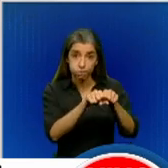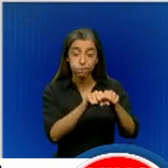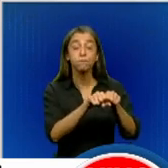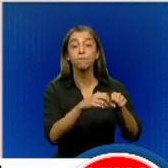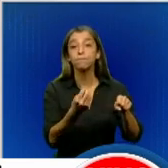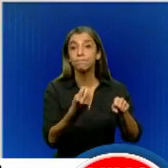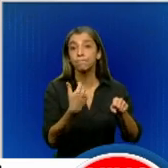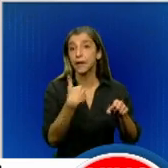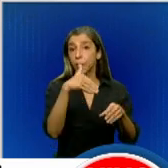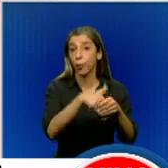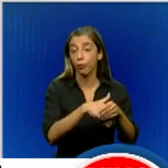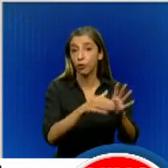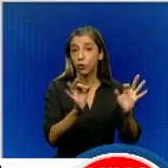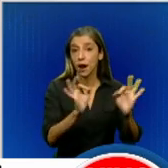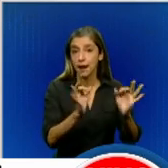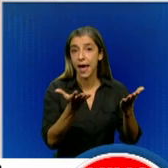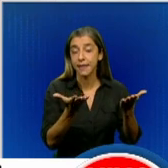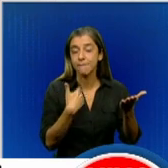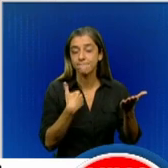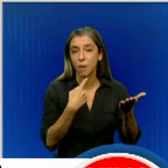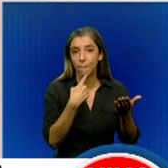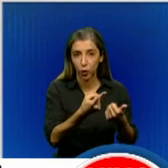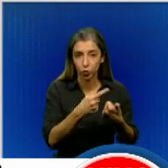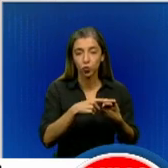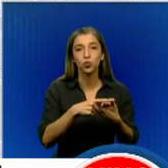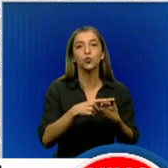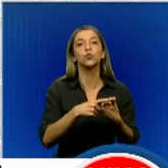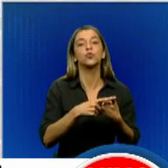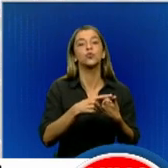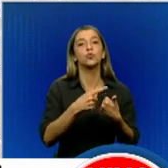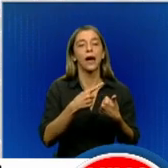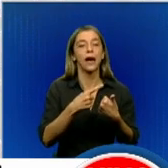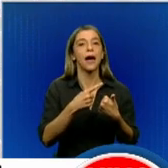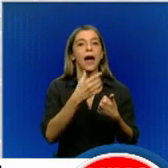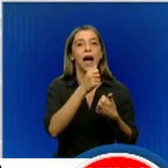votando ascender o alberto enrique